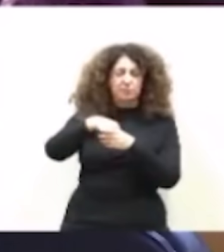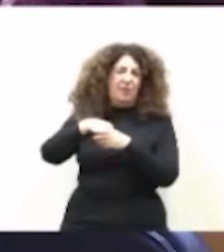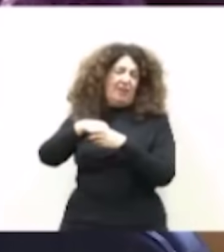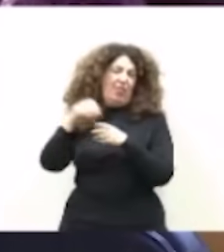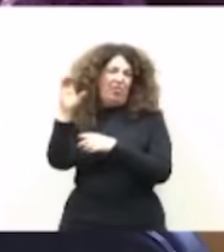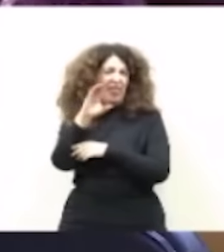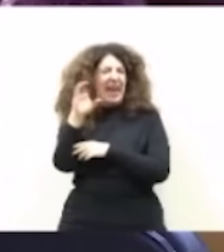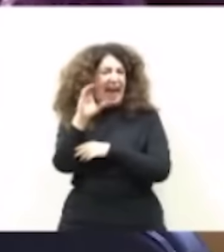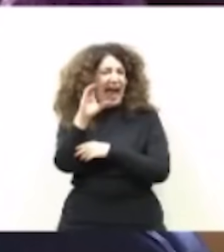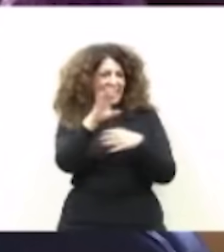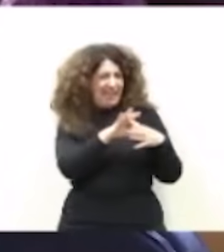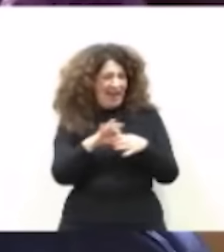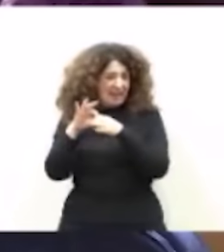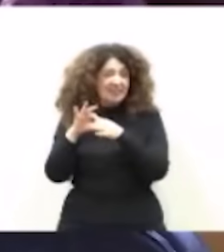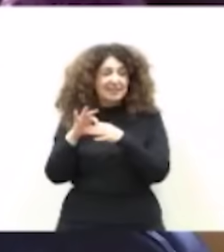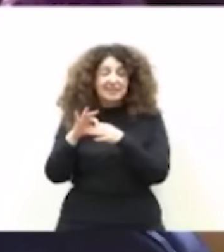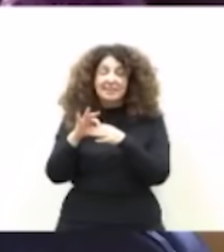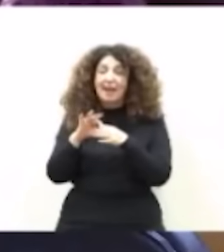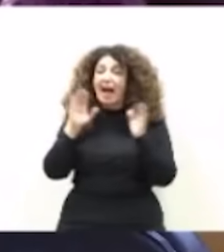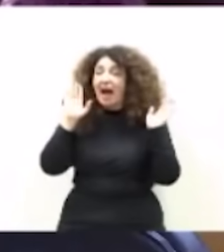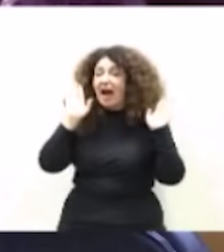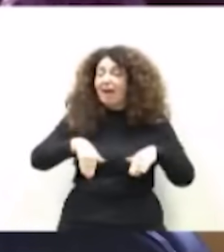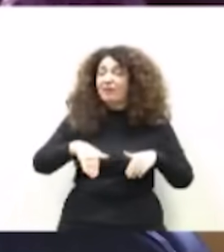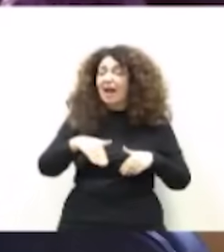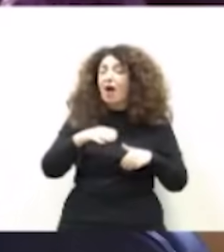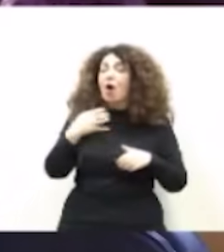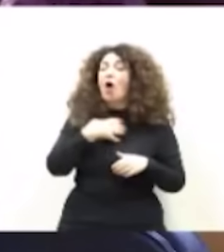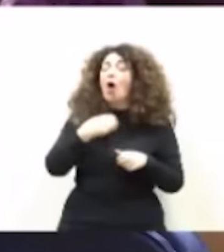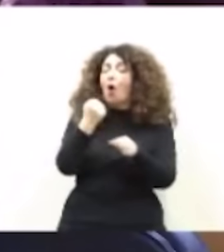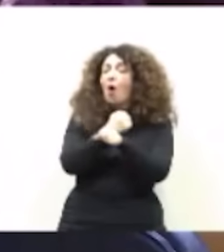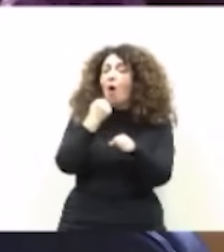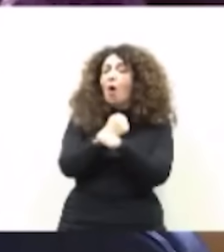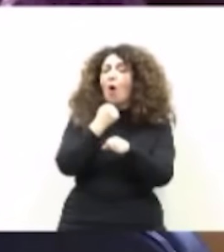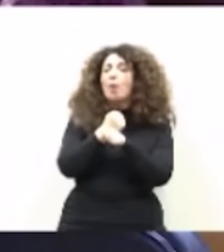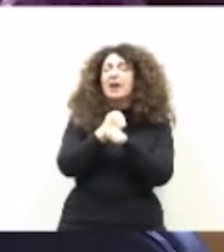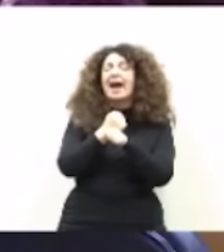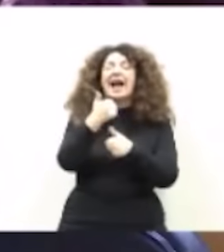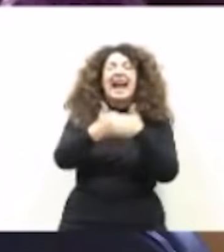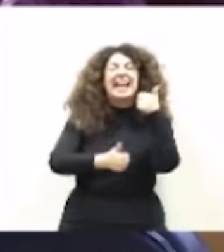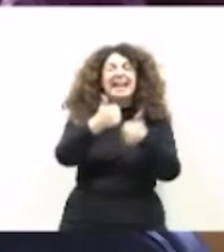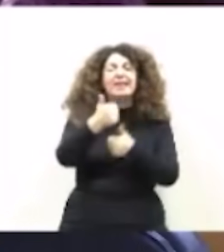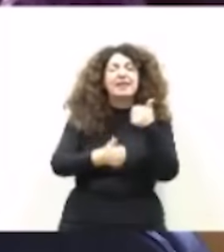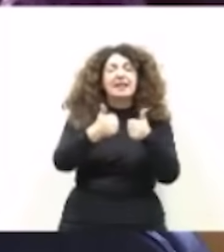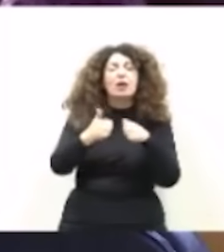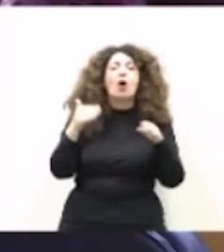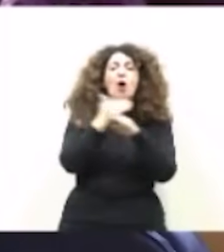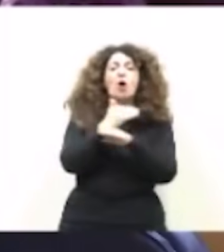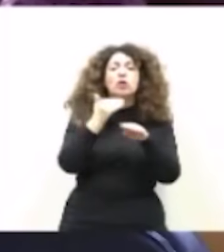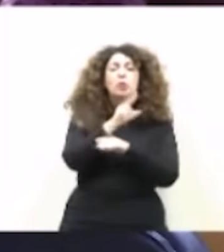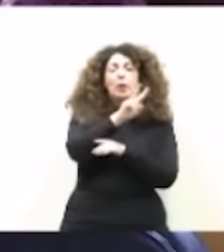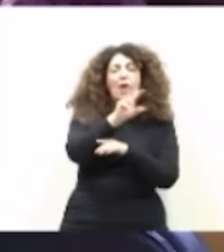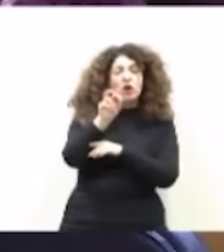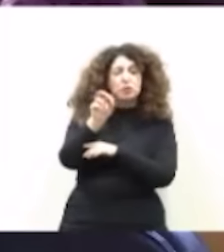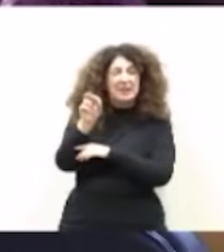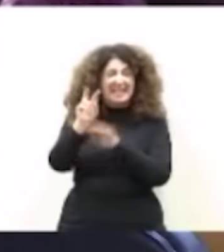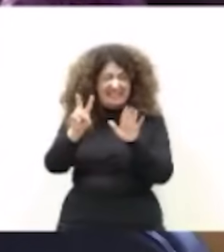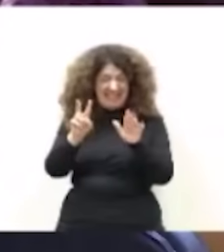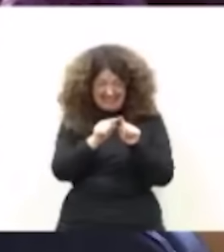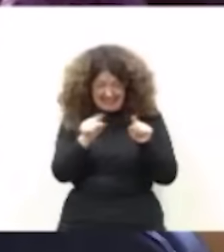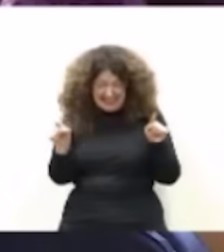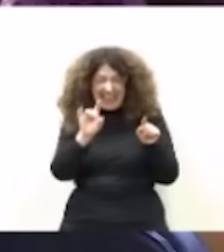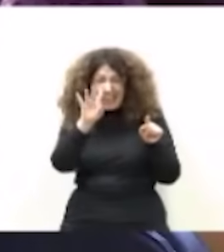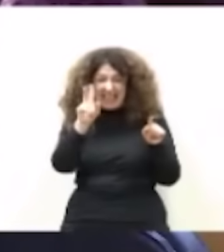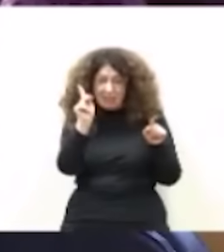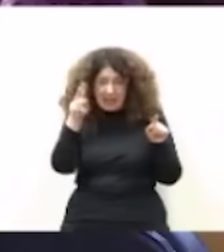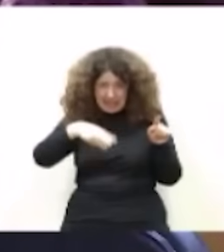cercanías. ¿Sabe cuándo se licitaron las obras? En octubre de 2007, 15 kilómetros de longitud. 30 meses